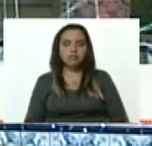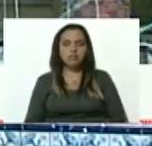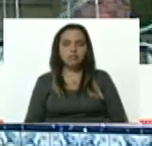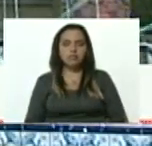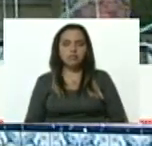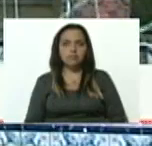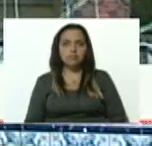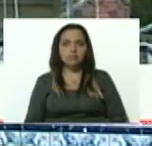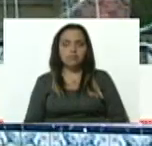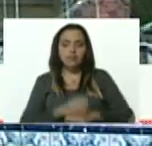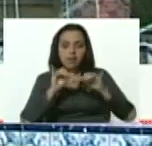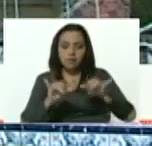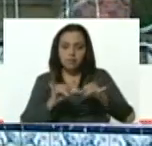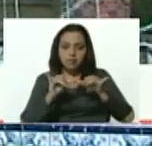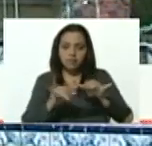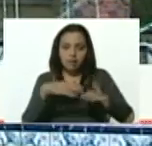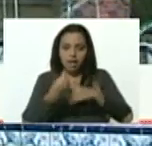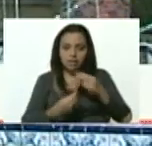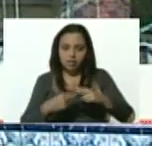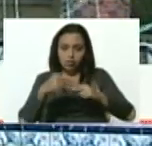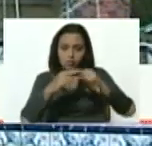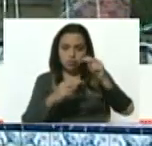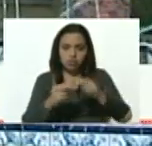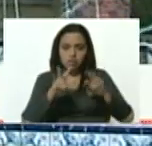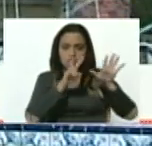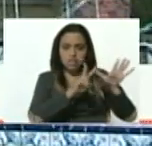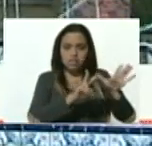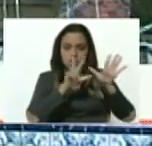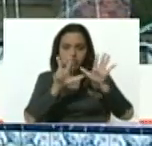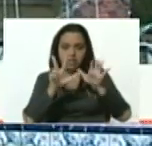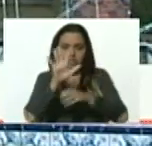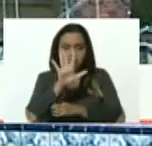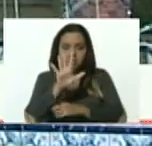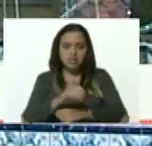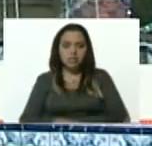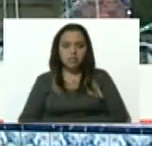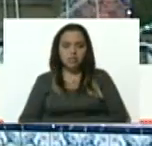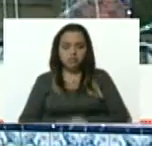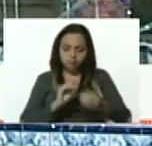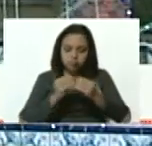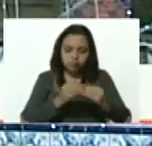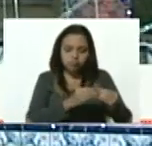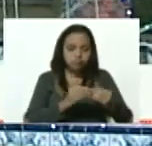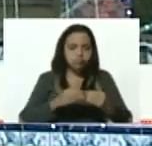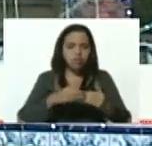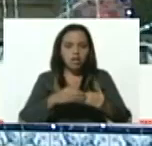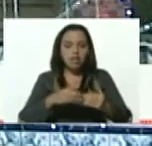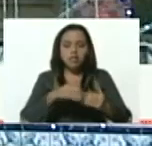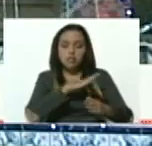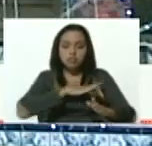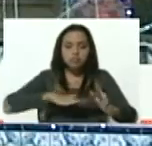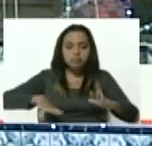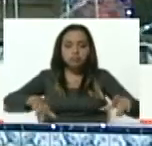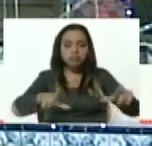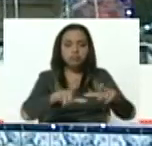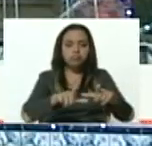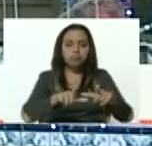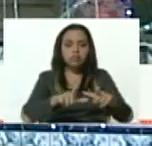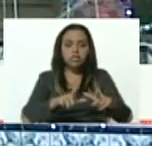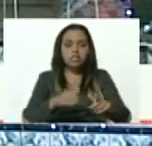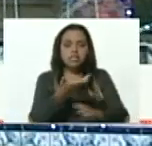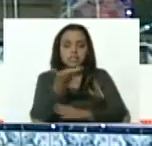Lo cual implica la construcción de 785 obras de urbanismo y servicios básicos, la activación